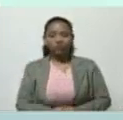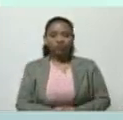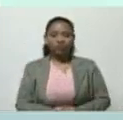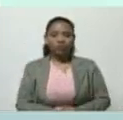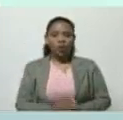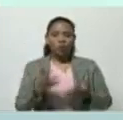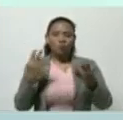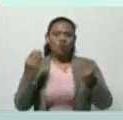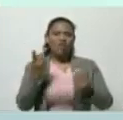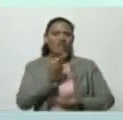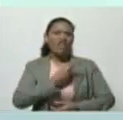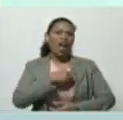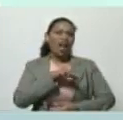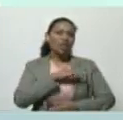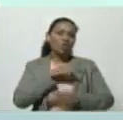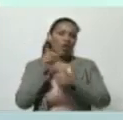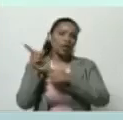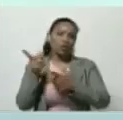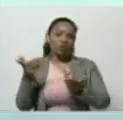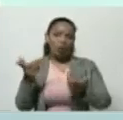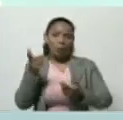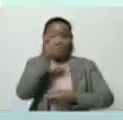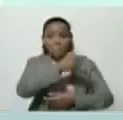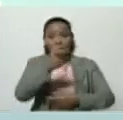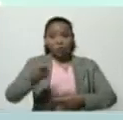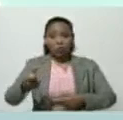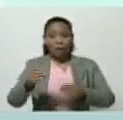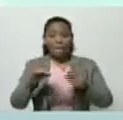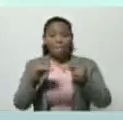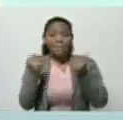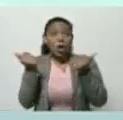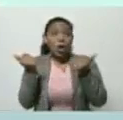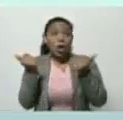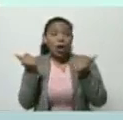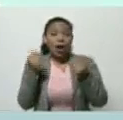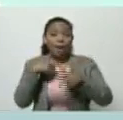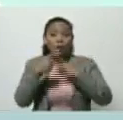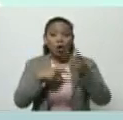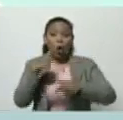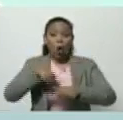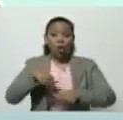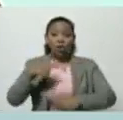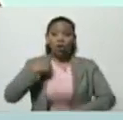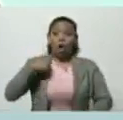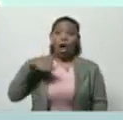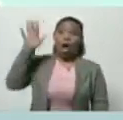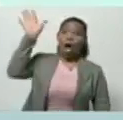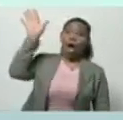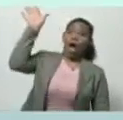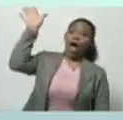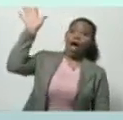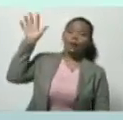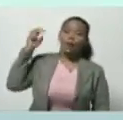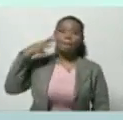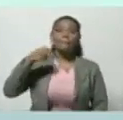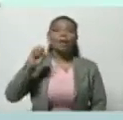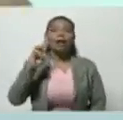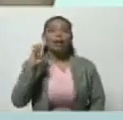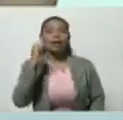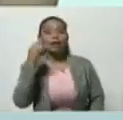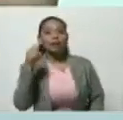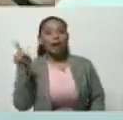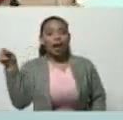Son unos farsantes. Personajes desaparecidos de la política hoy levantan la mano, como ¿cómo se llama? Pérez Viva. Él